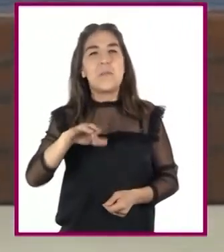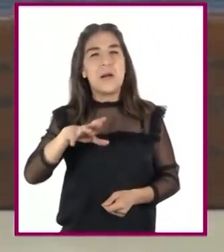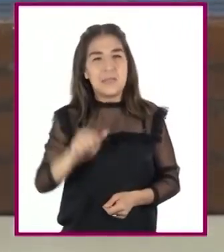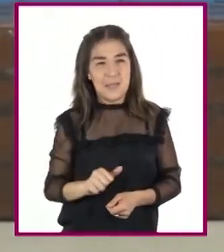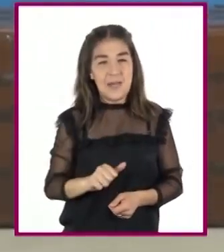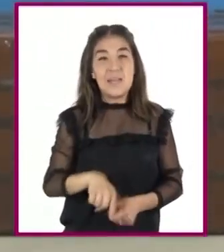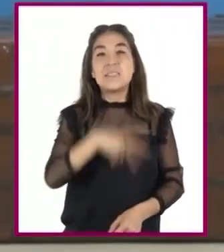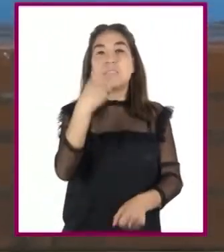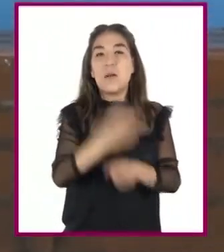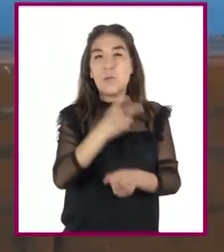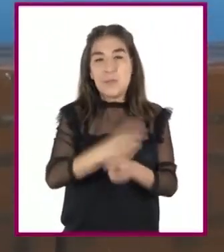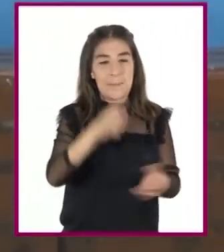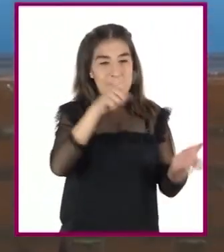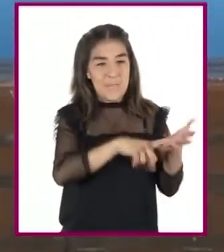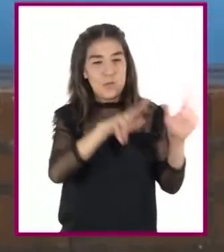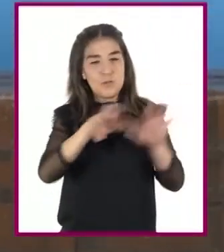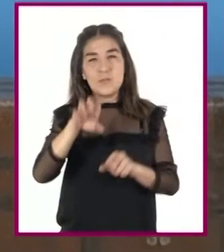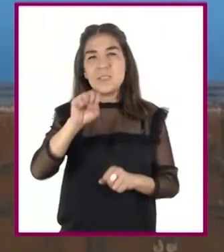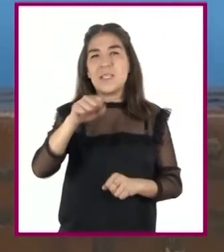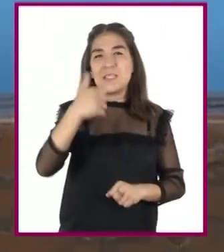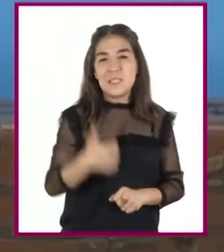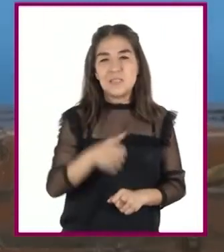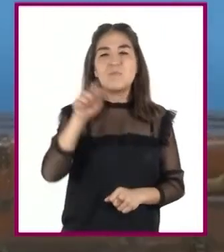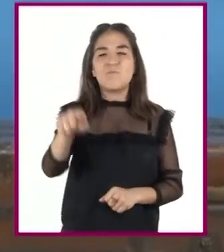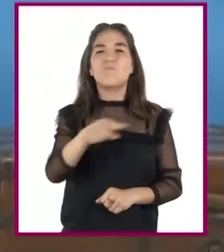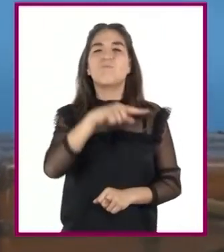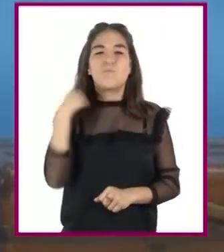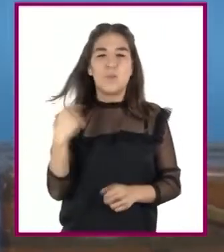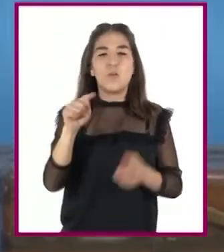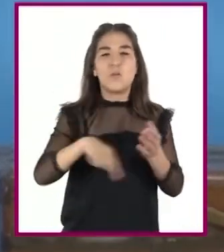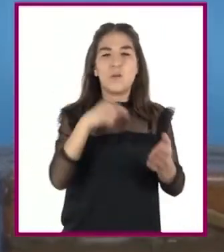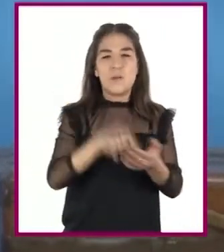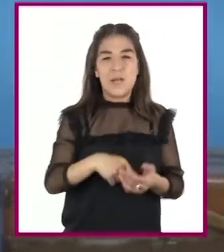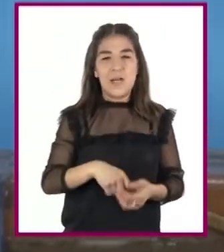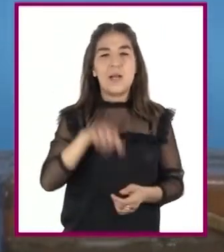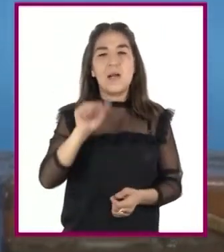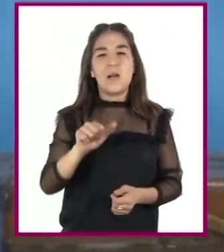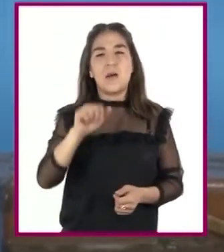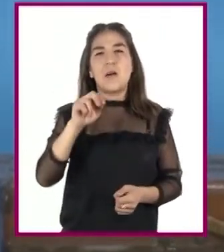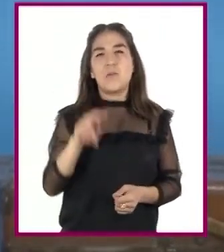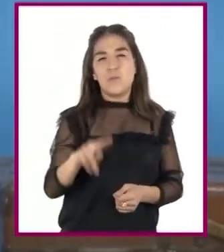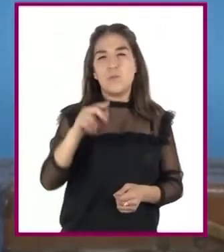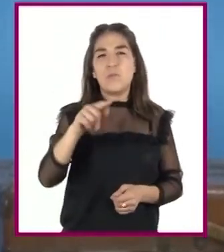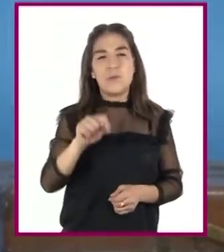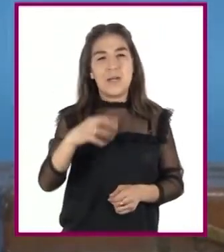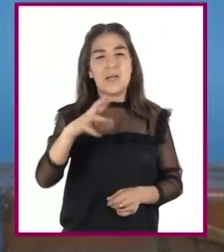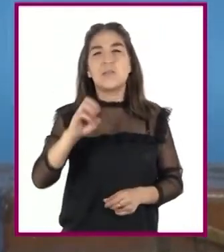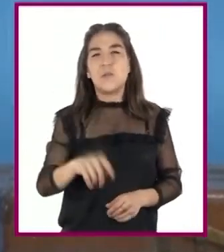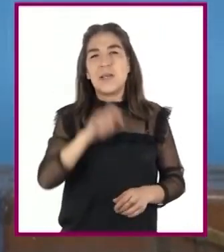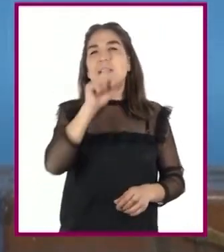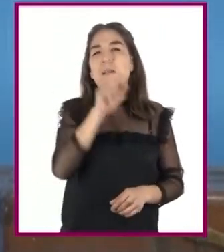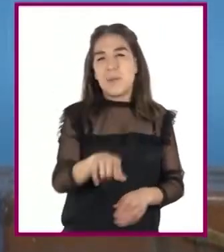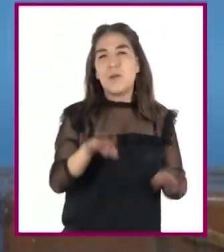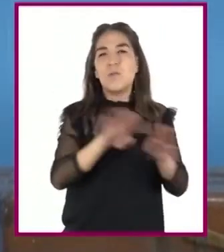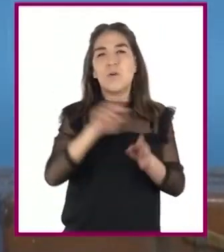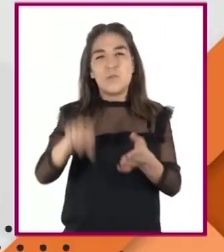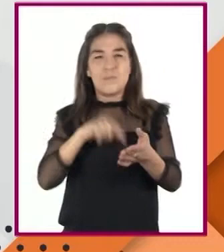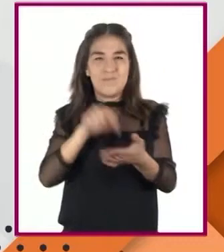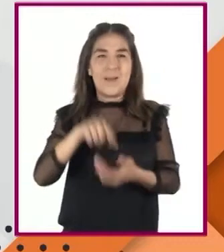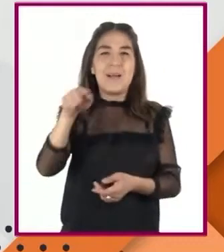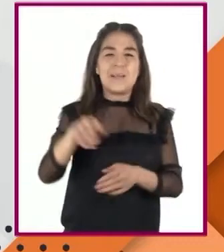en 1866, cuando fue derrotado el Imperio Austrohúngaro, cediendo más territorios a